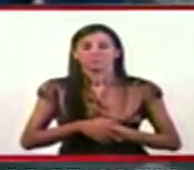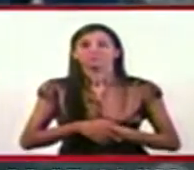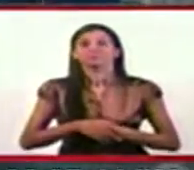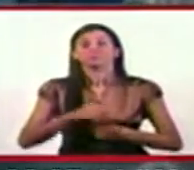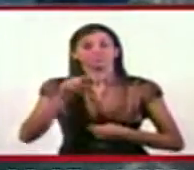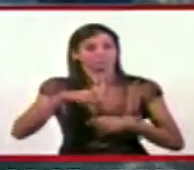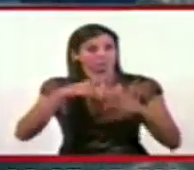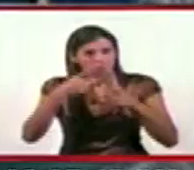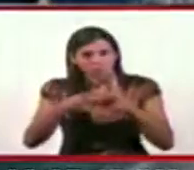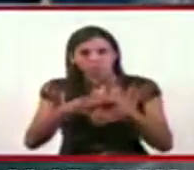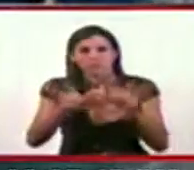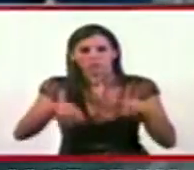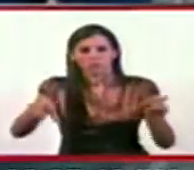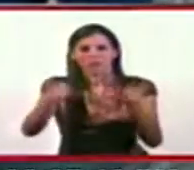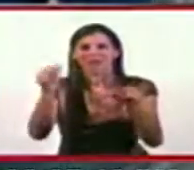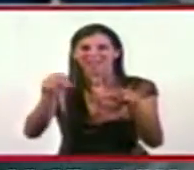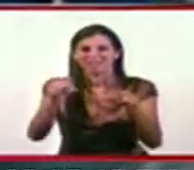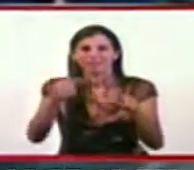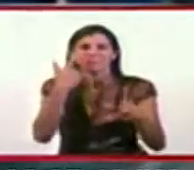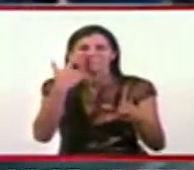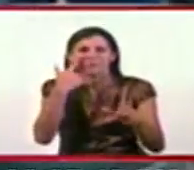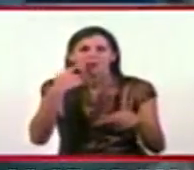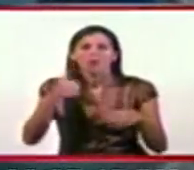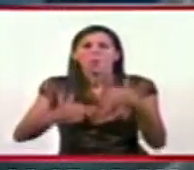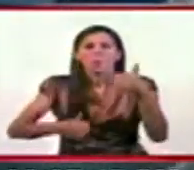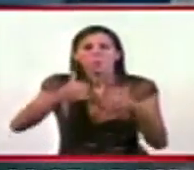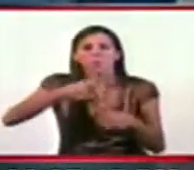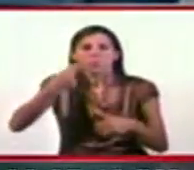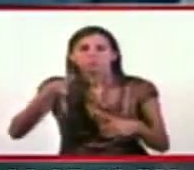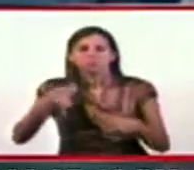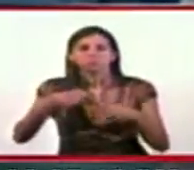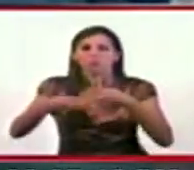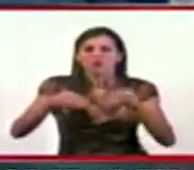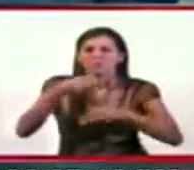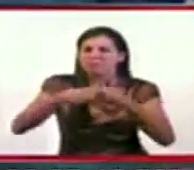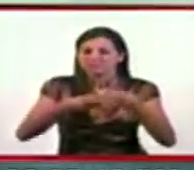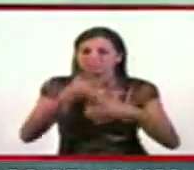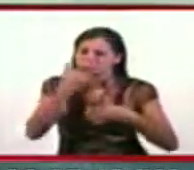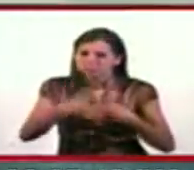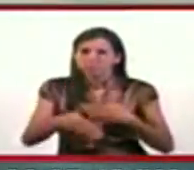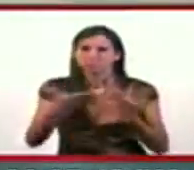son espacios para la definición de las políticas públicas que vamos a aplicar de aquí adelante.